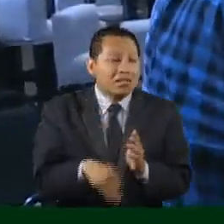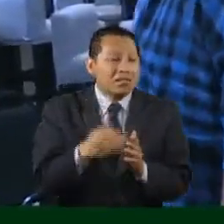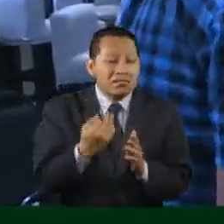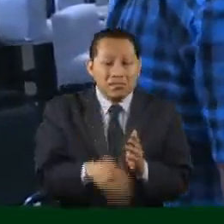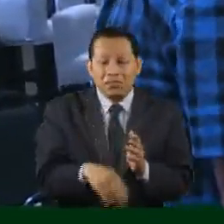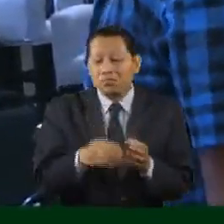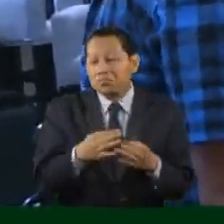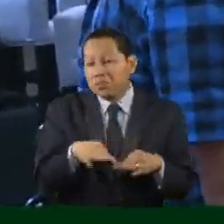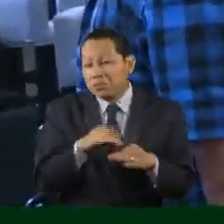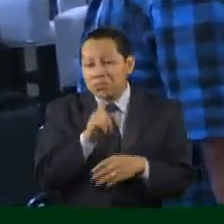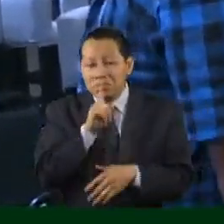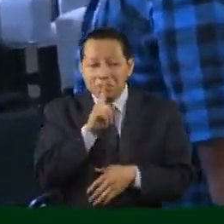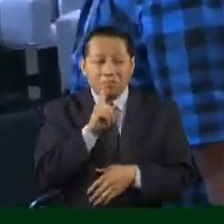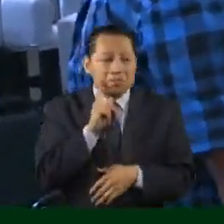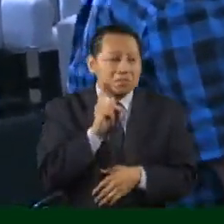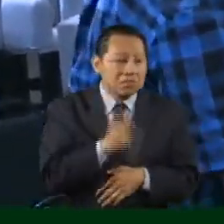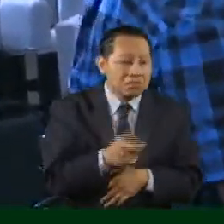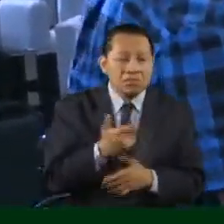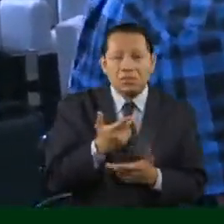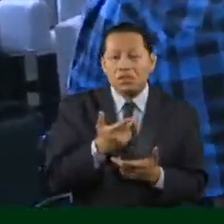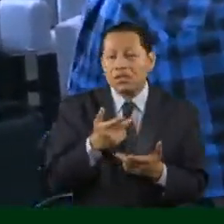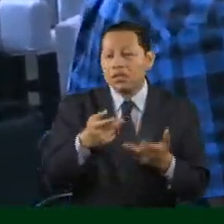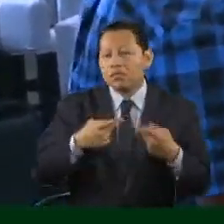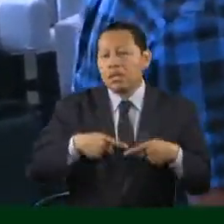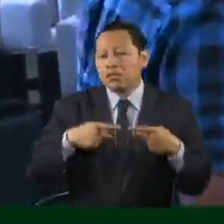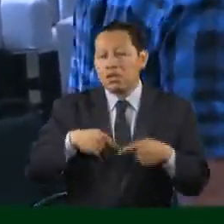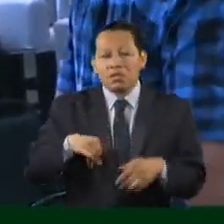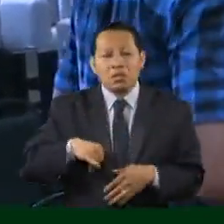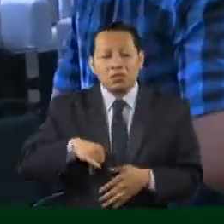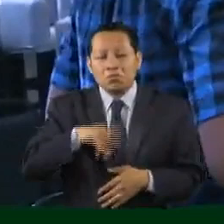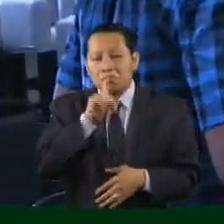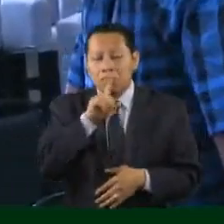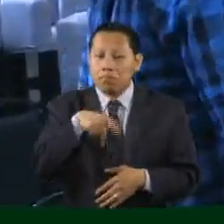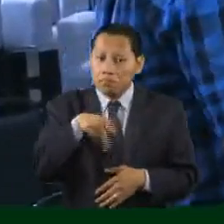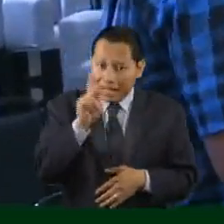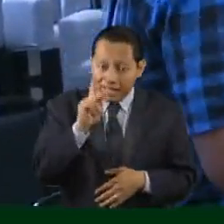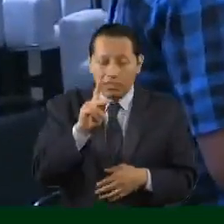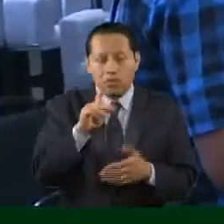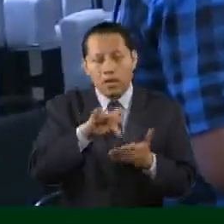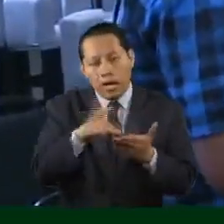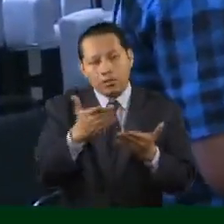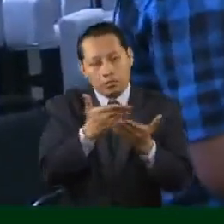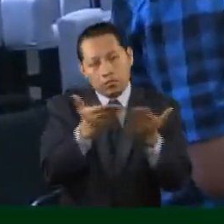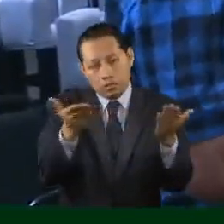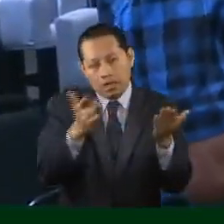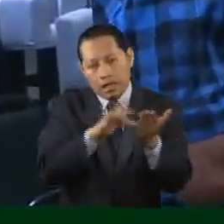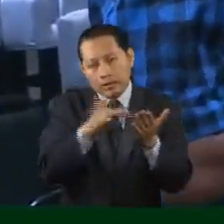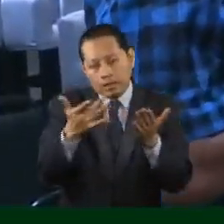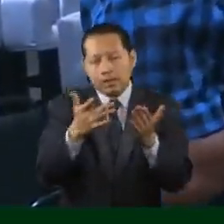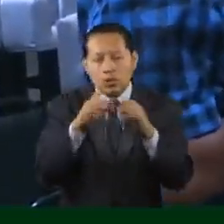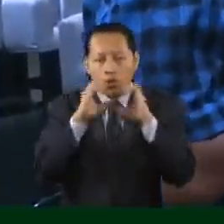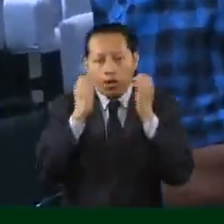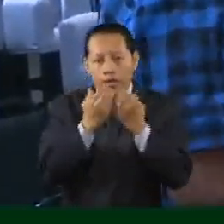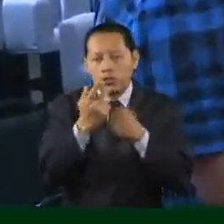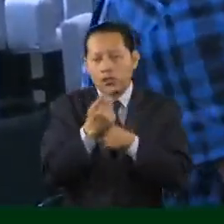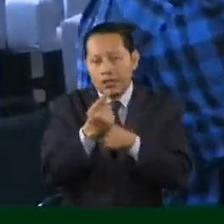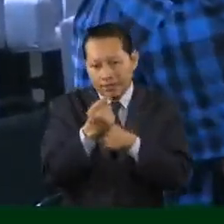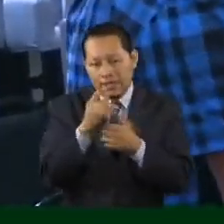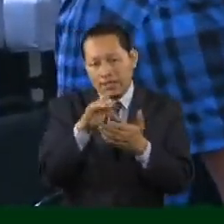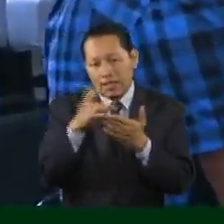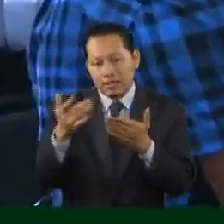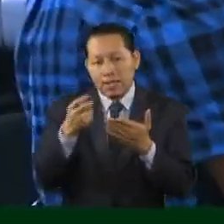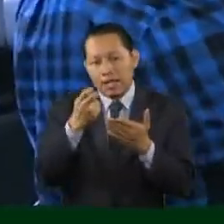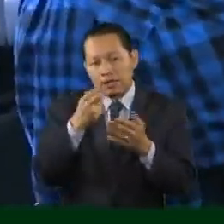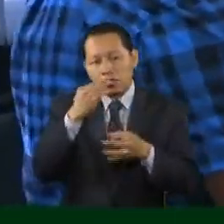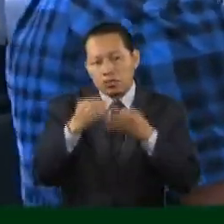que no sea de interés de mucha de la población mexicana, pero gracias a ustedes, gracias al canal del Congreso, gracias a